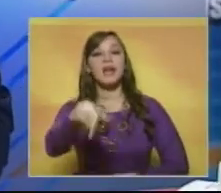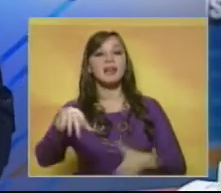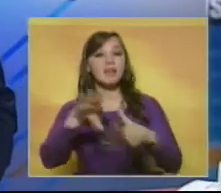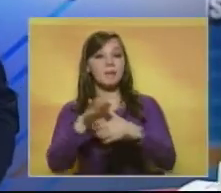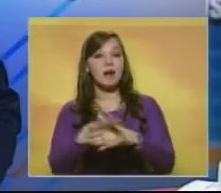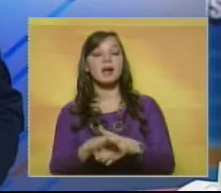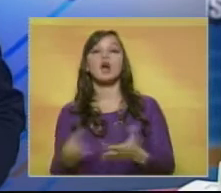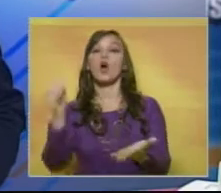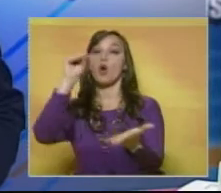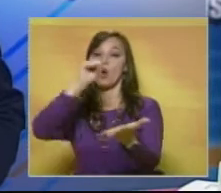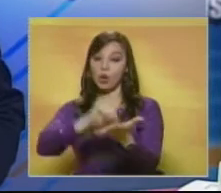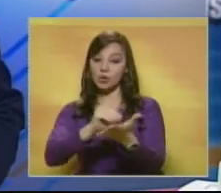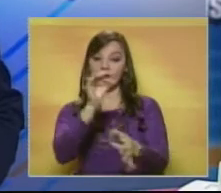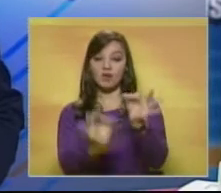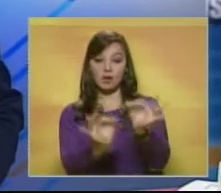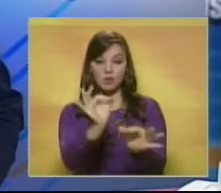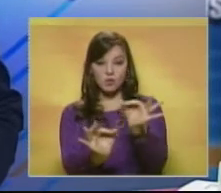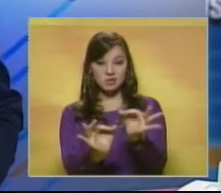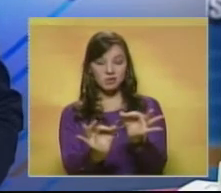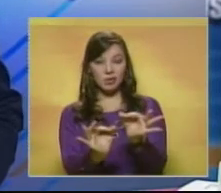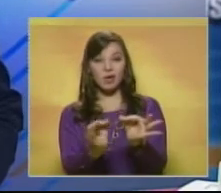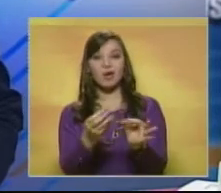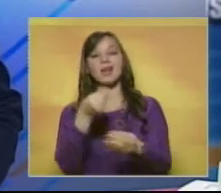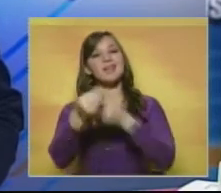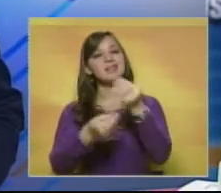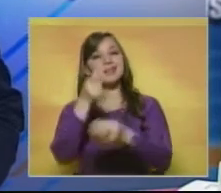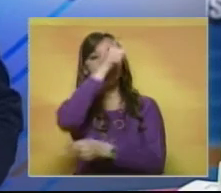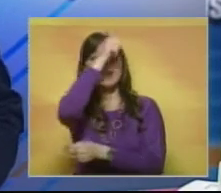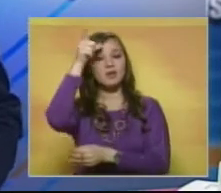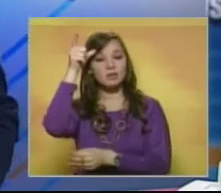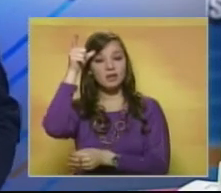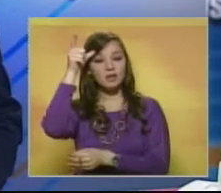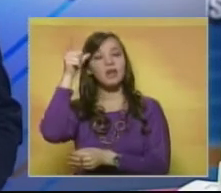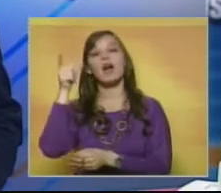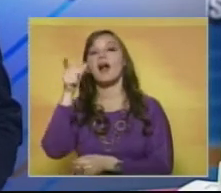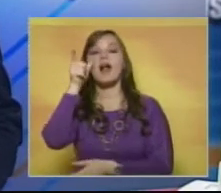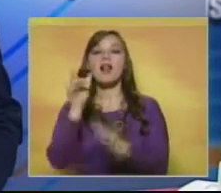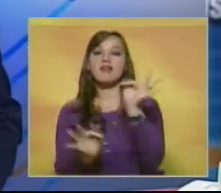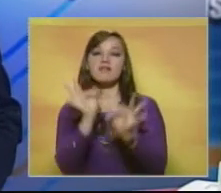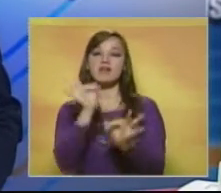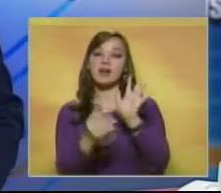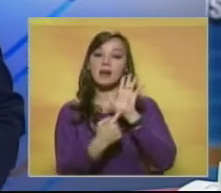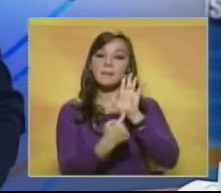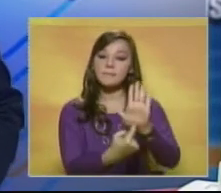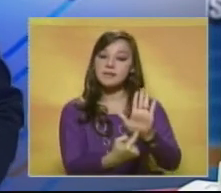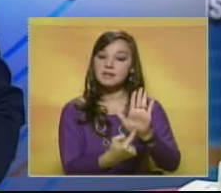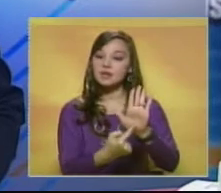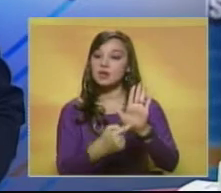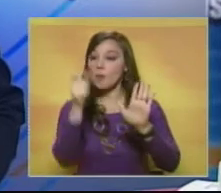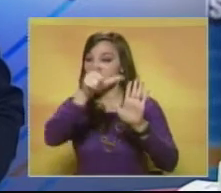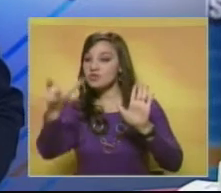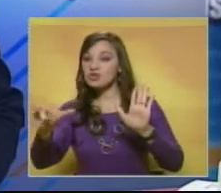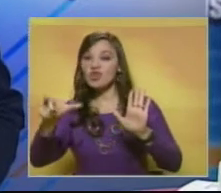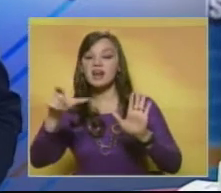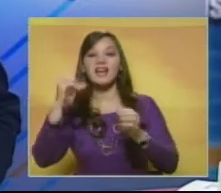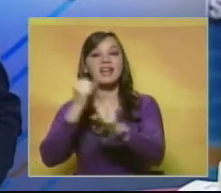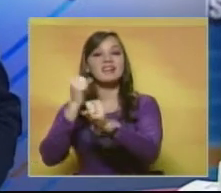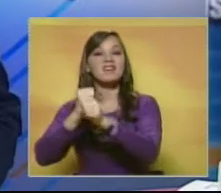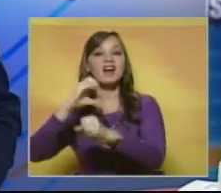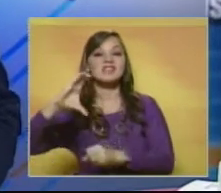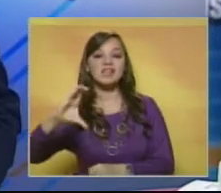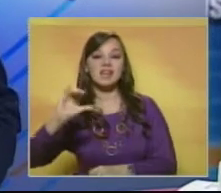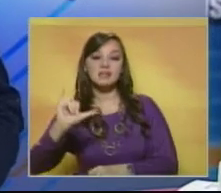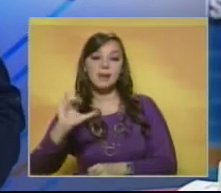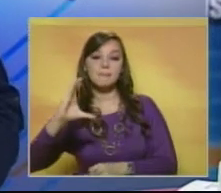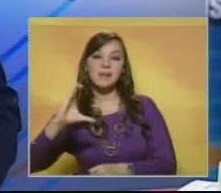una nueva audiencia por el juicio que se le sigue a Leopoldo López, donde la Fiscalía presentó testimonios de expertos del CICPC y el Ministerio